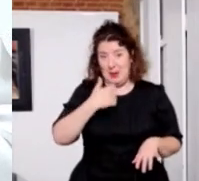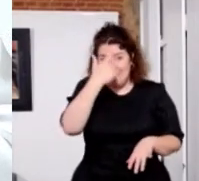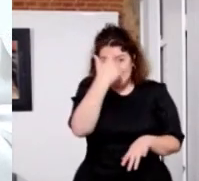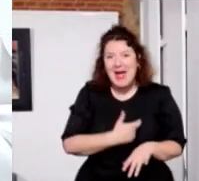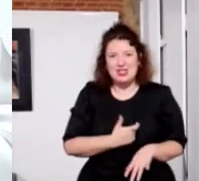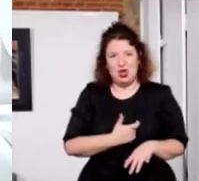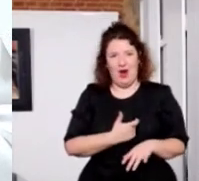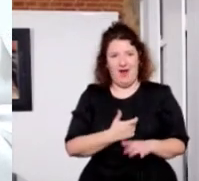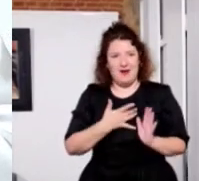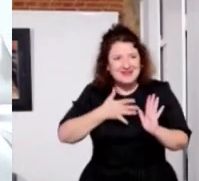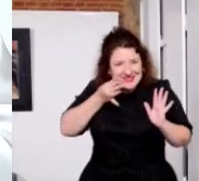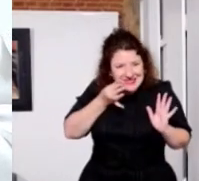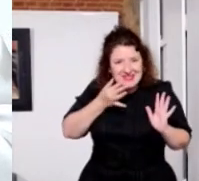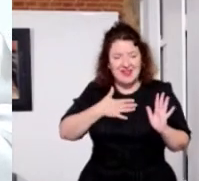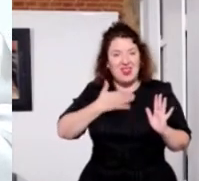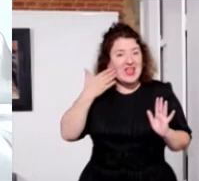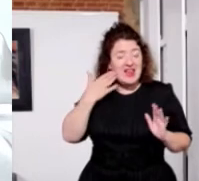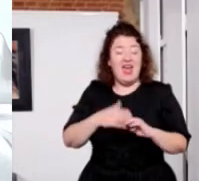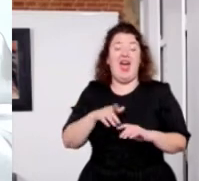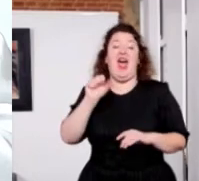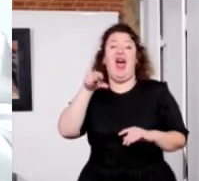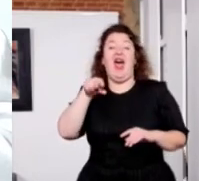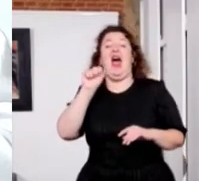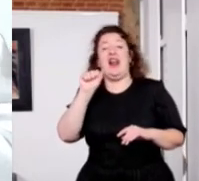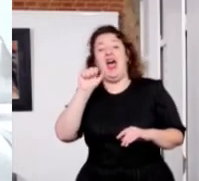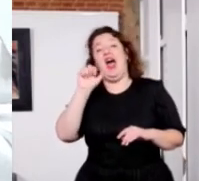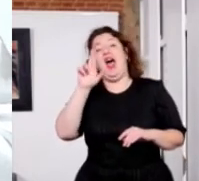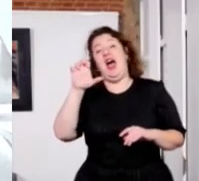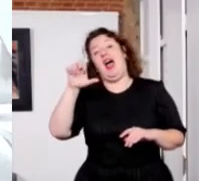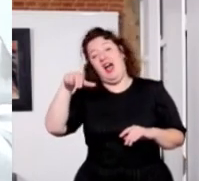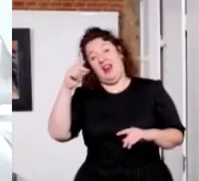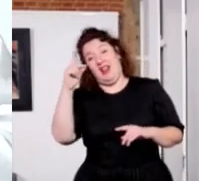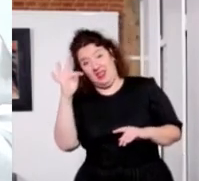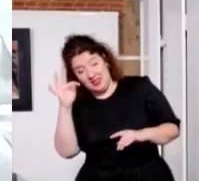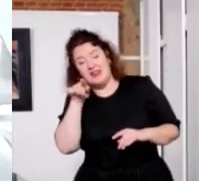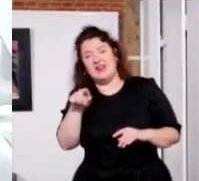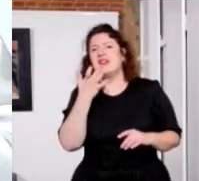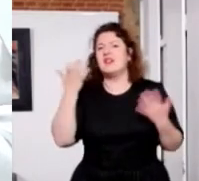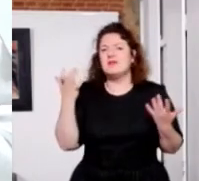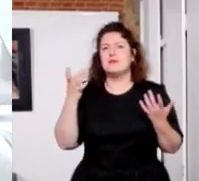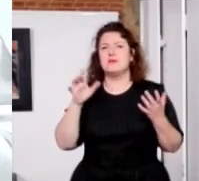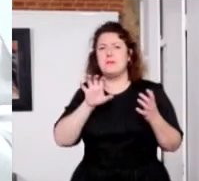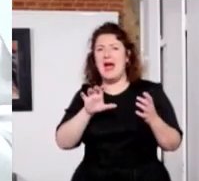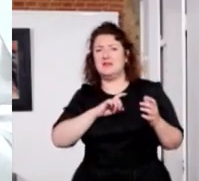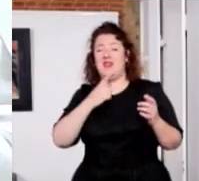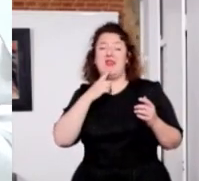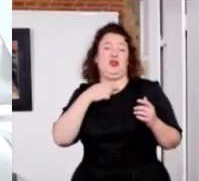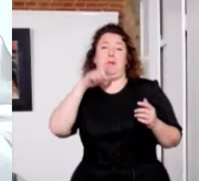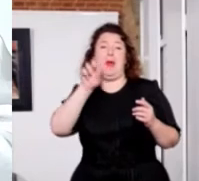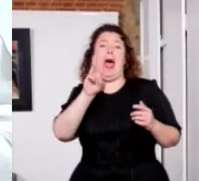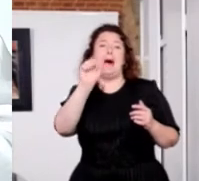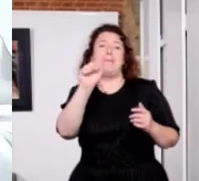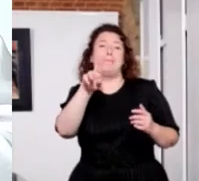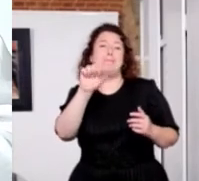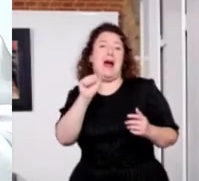persona. Ana Arendt, cuando iba de país en país como una paria, decía ella,